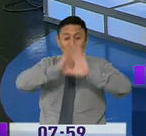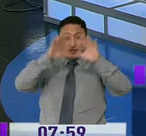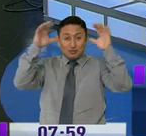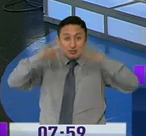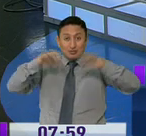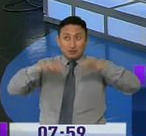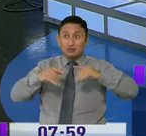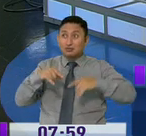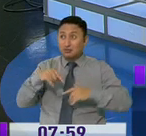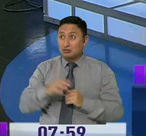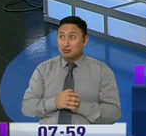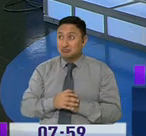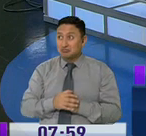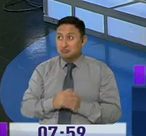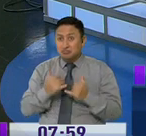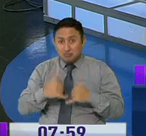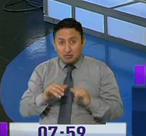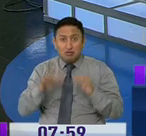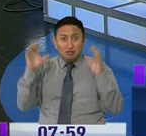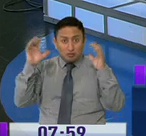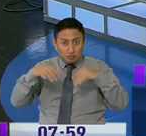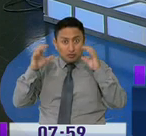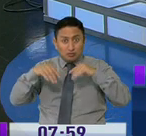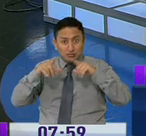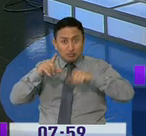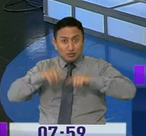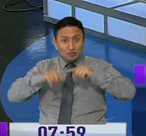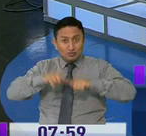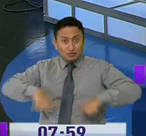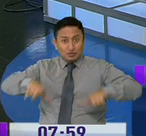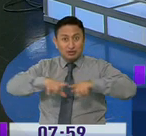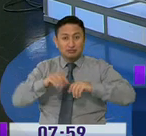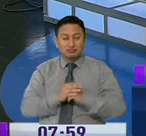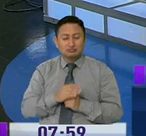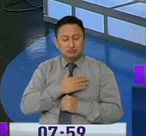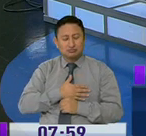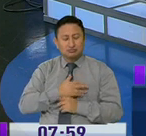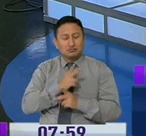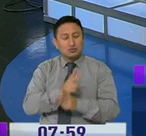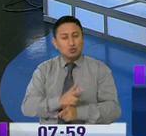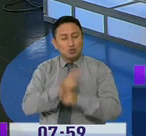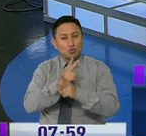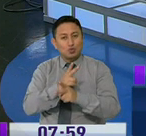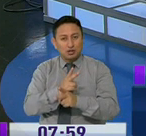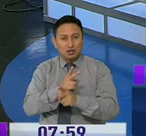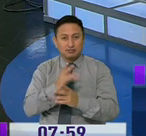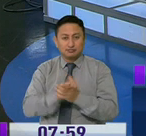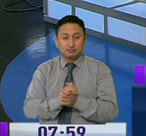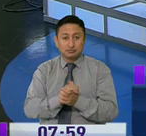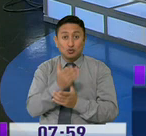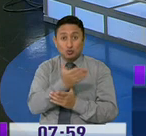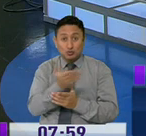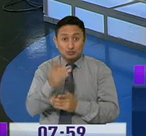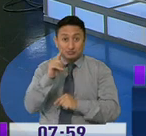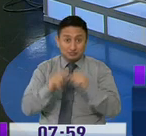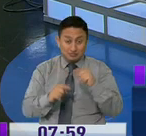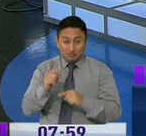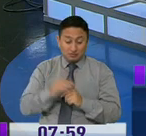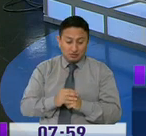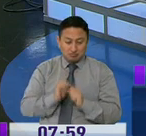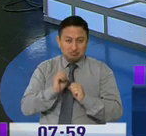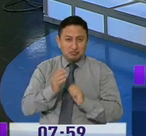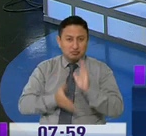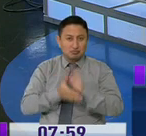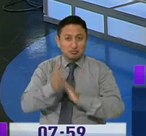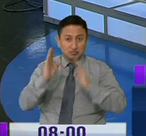hoy está haciendo todavía hasta un poco de lluvia en algunos sectores de la ciudad, así que hay que tomar todas las precauciones del caso. Usted, amigo televidente, sale